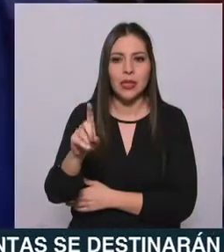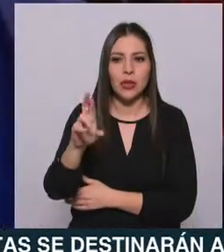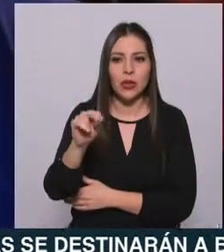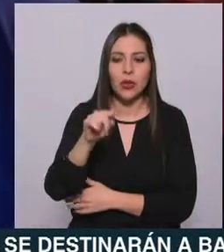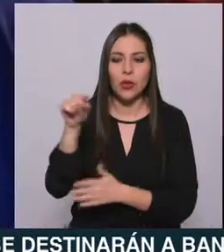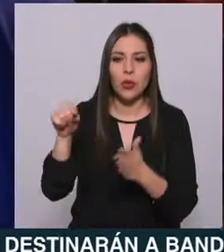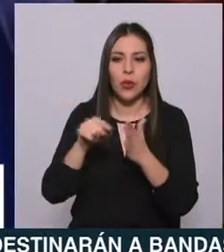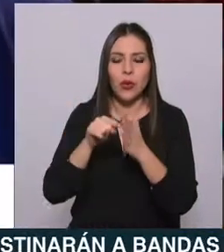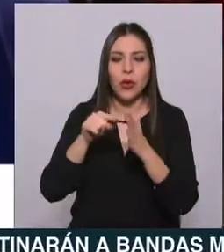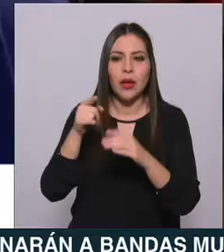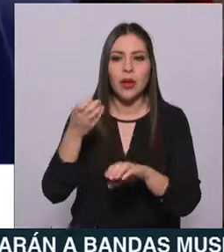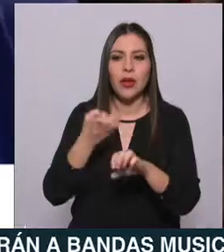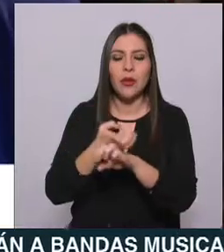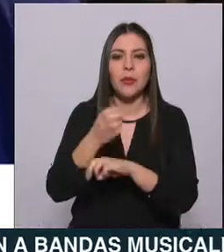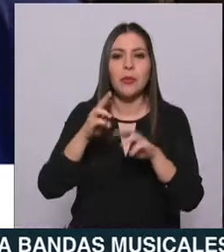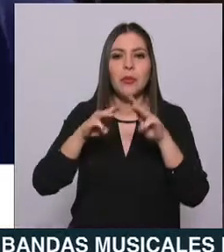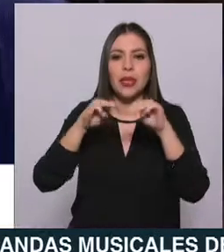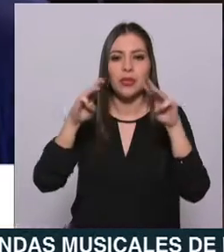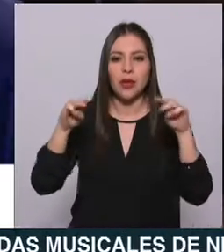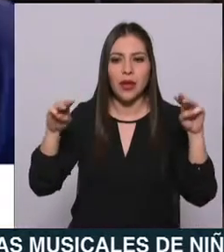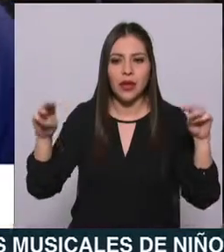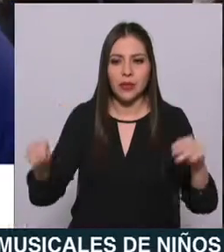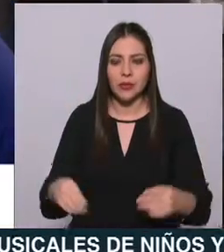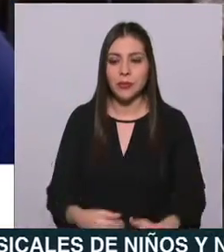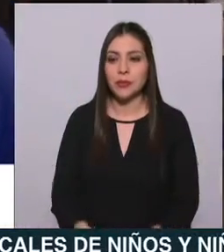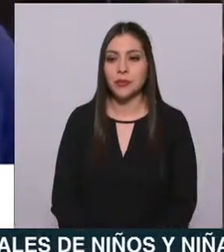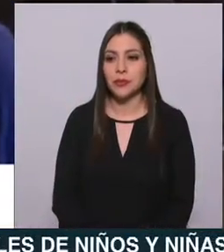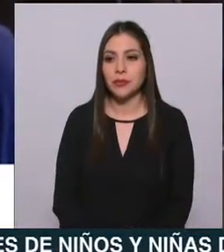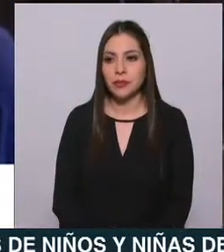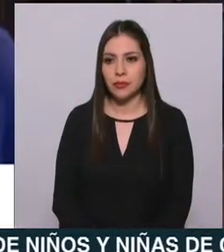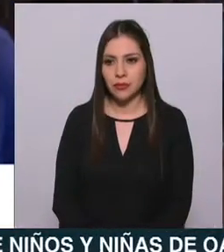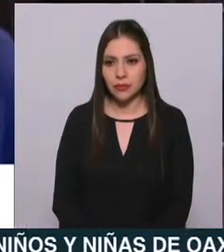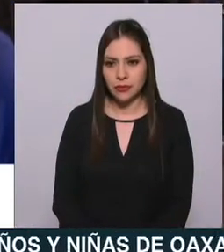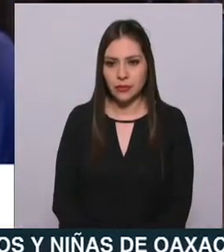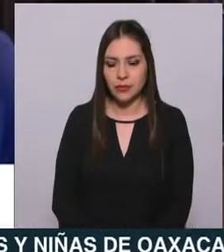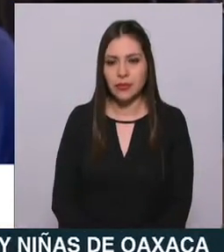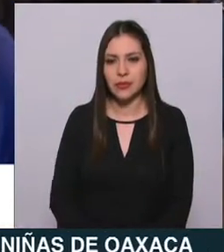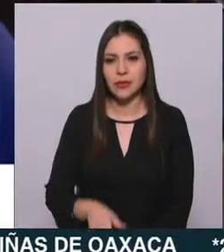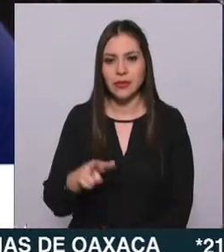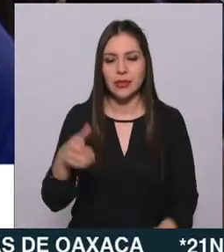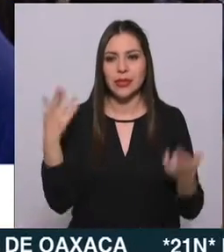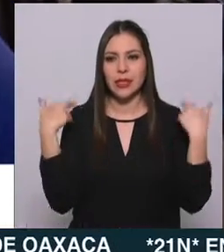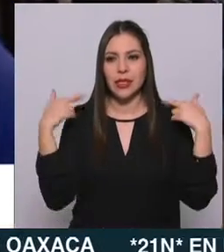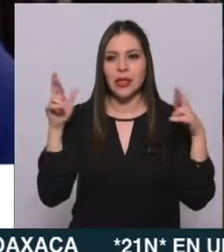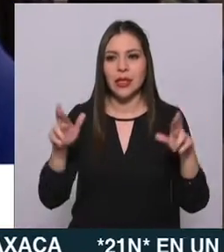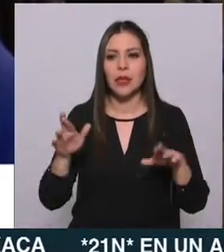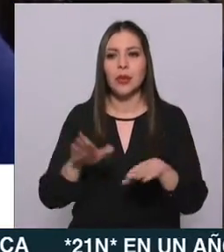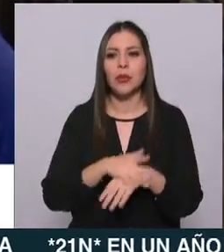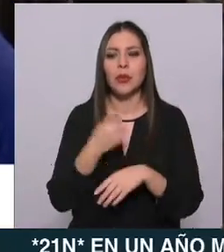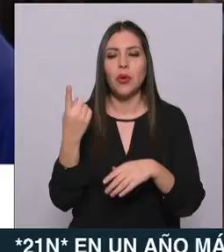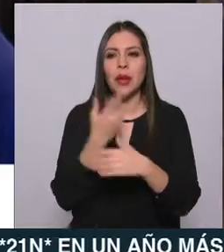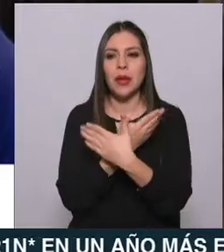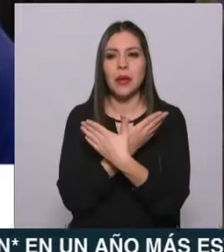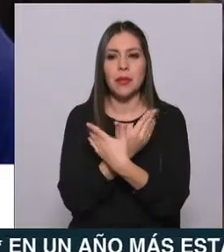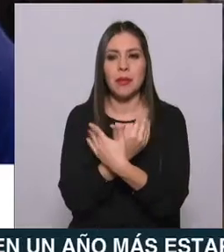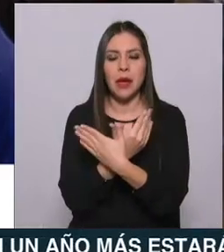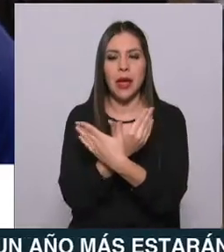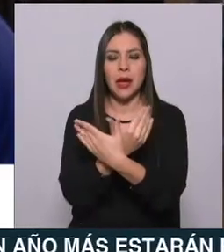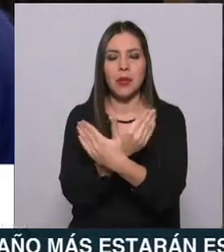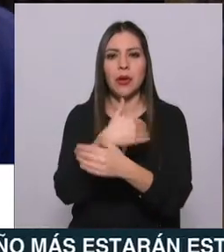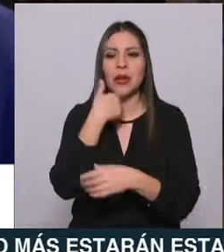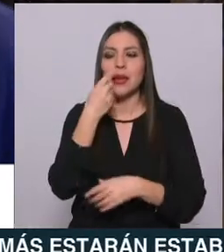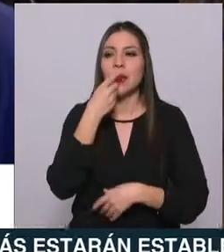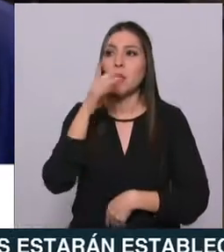Es una representación, ya que la mariposa monarca simboliza las ánimas de nuestros